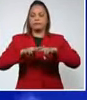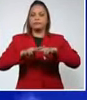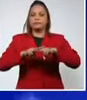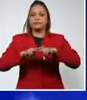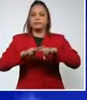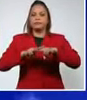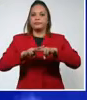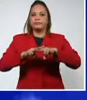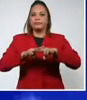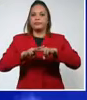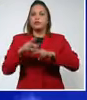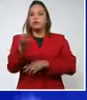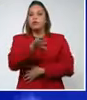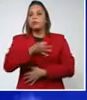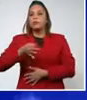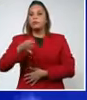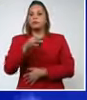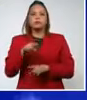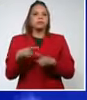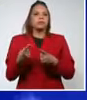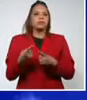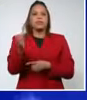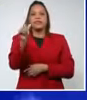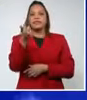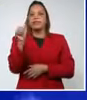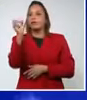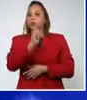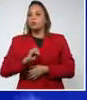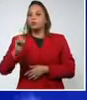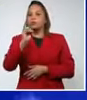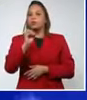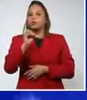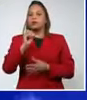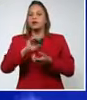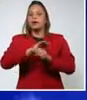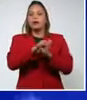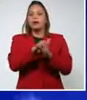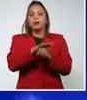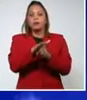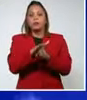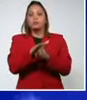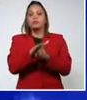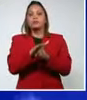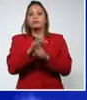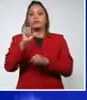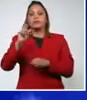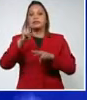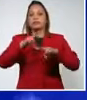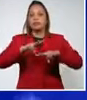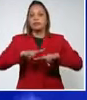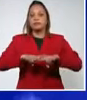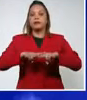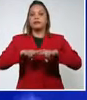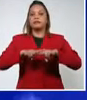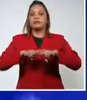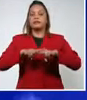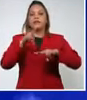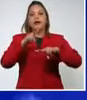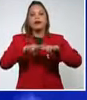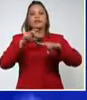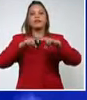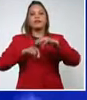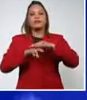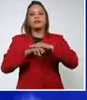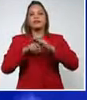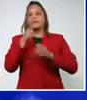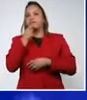De los municipios 10 de octubre, Arroyo Naranjo, Centro Habana, Habana Vieja y Plaza